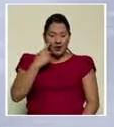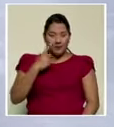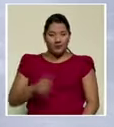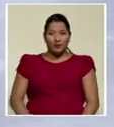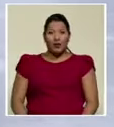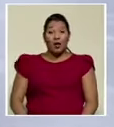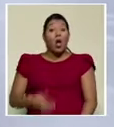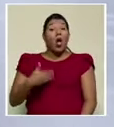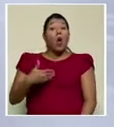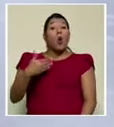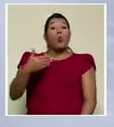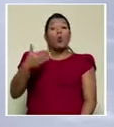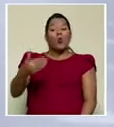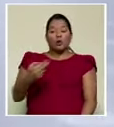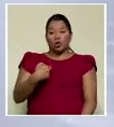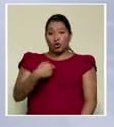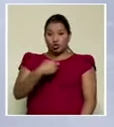Cuando decidimos